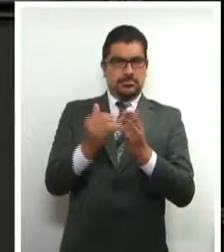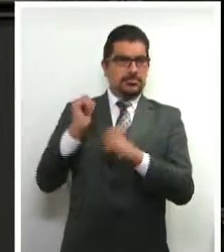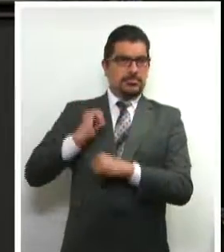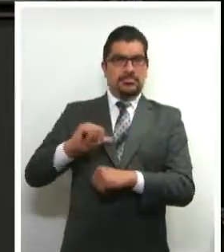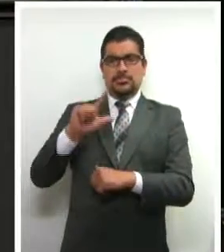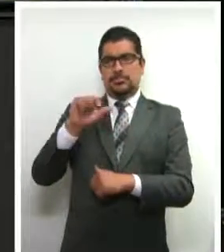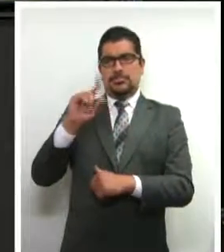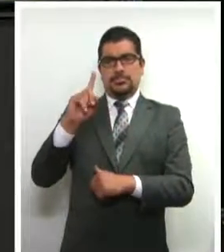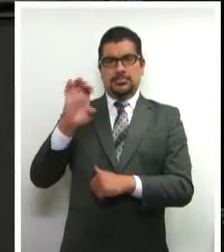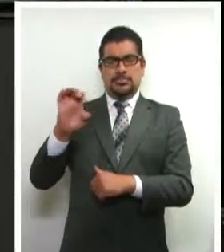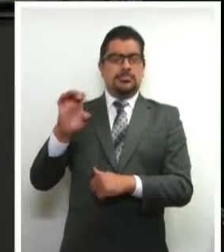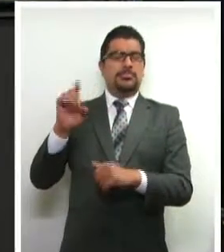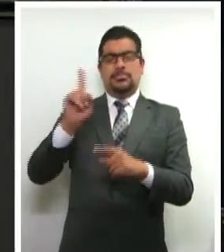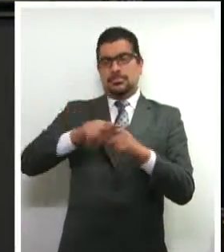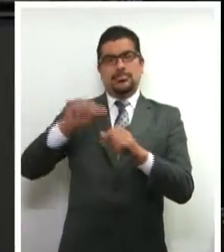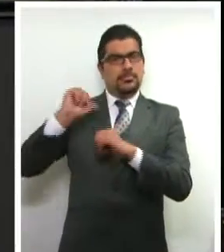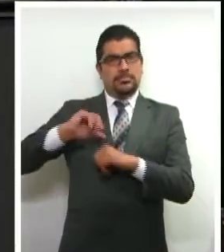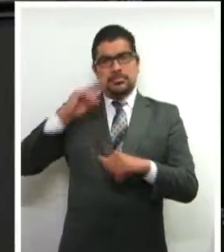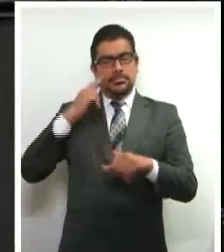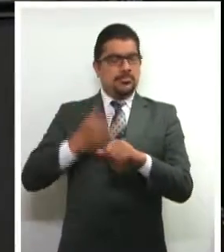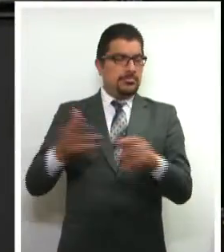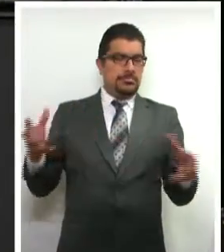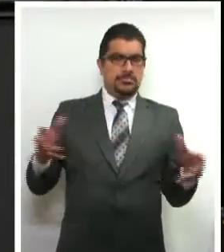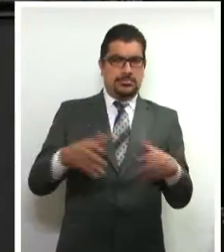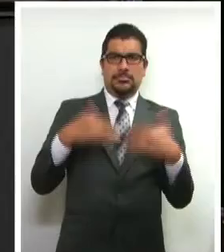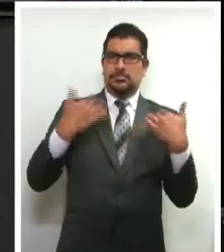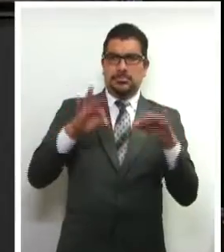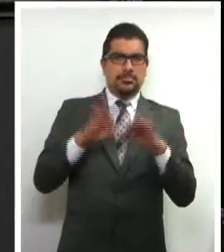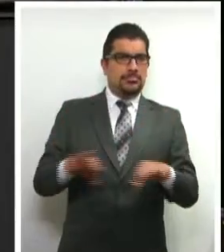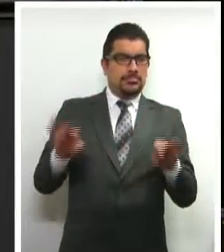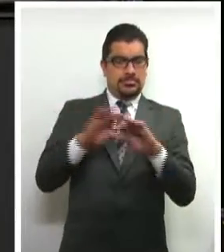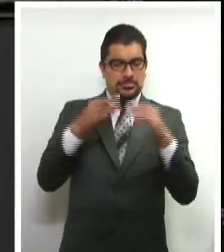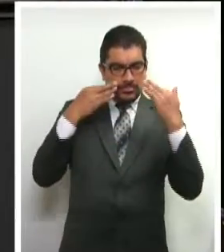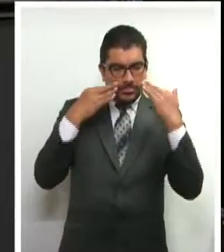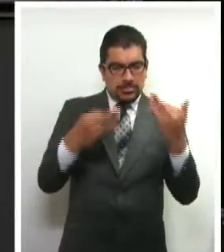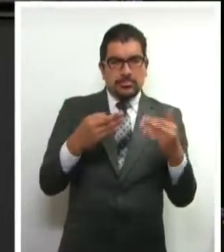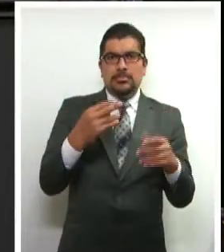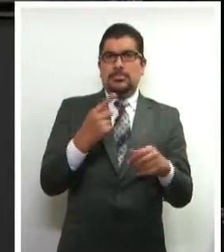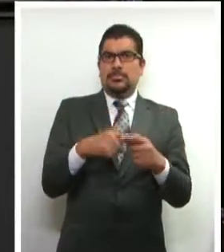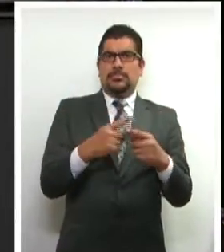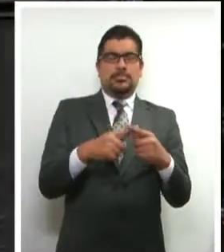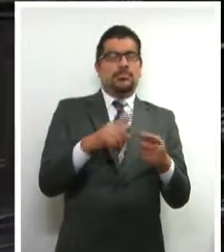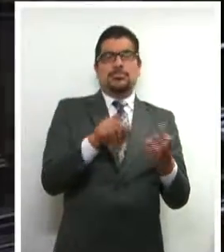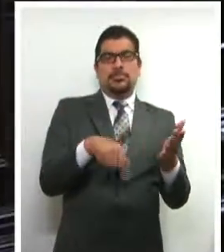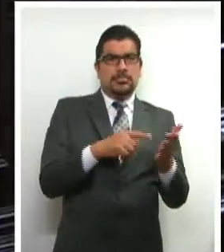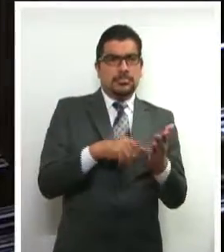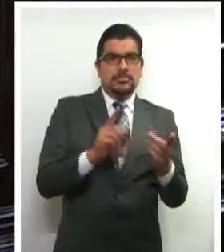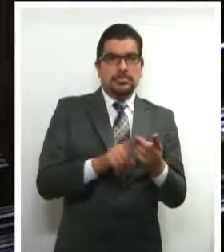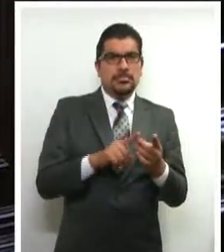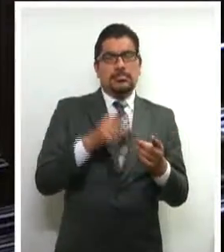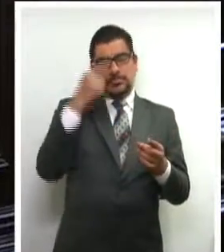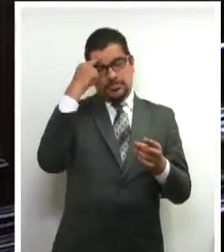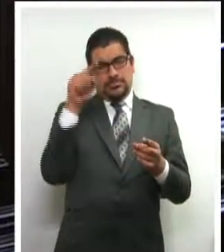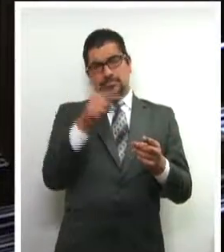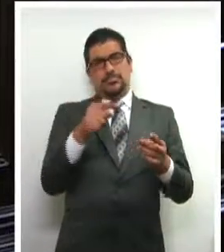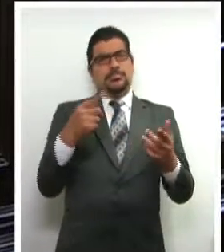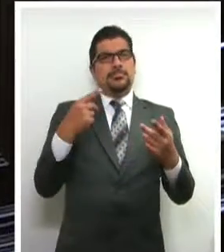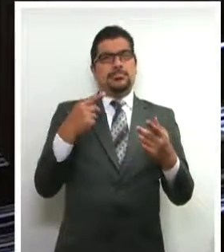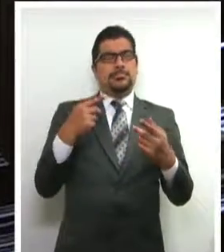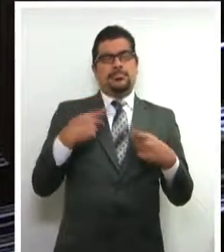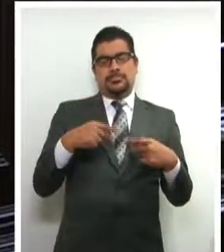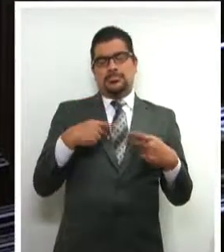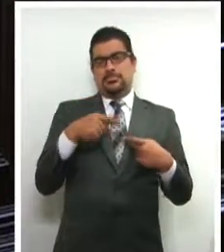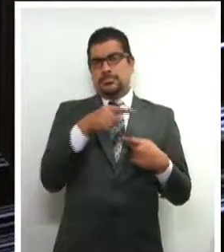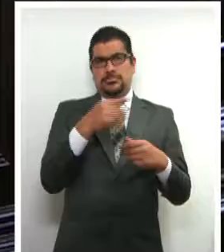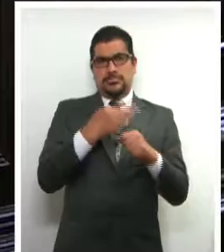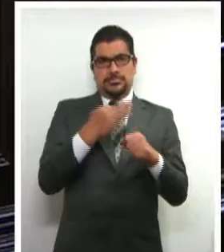el alcalde debe tener una residencia efectiva y comprobable oficialmente en la demarcación territorial correspondiente a